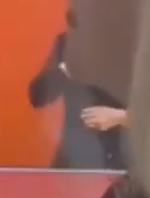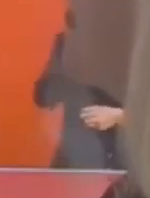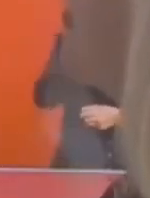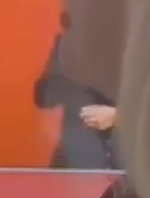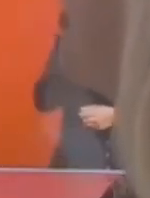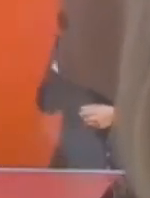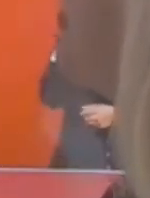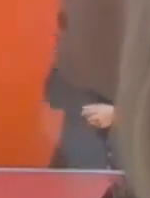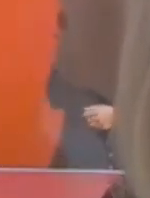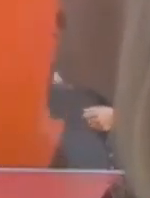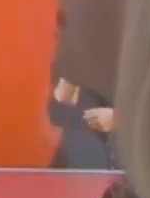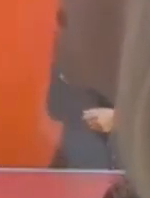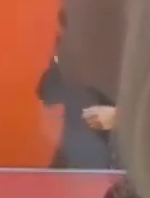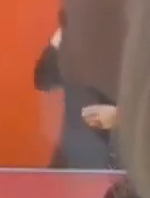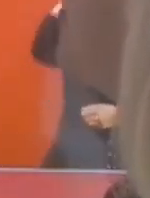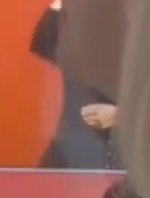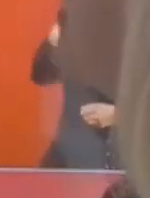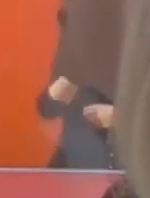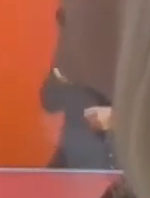dejó crecer,